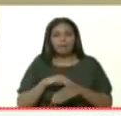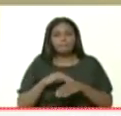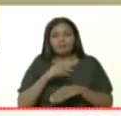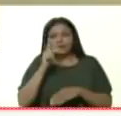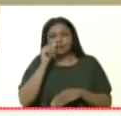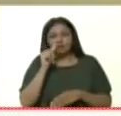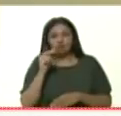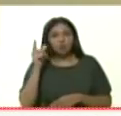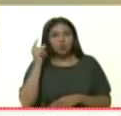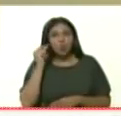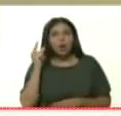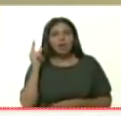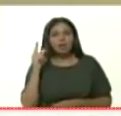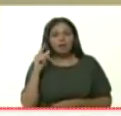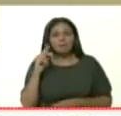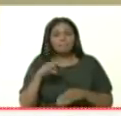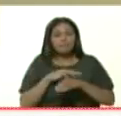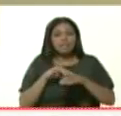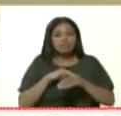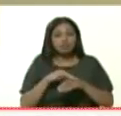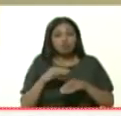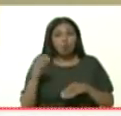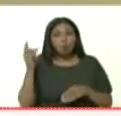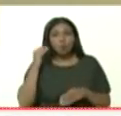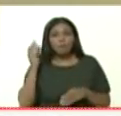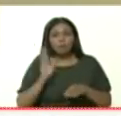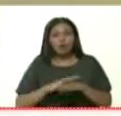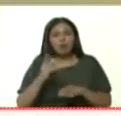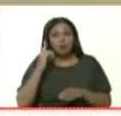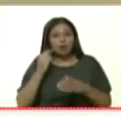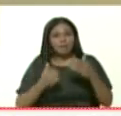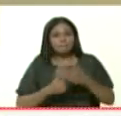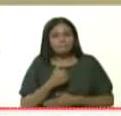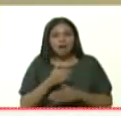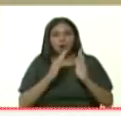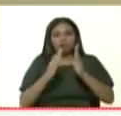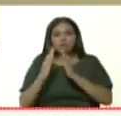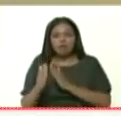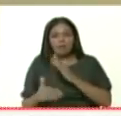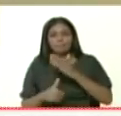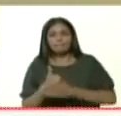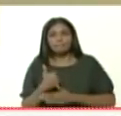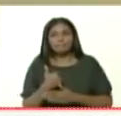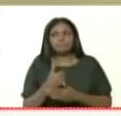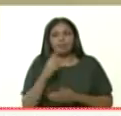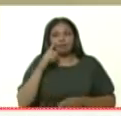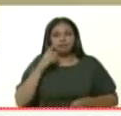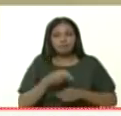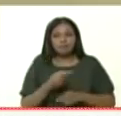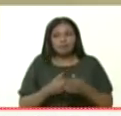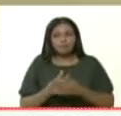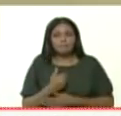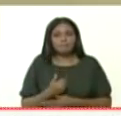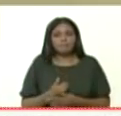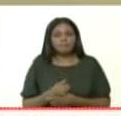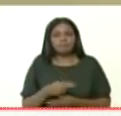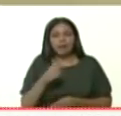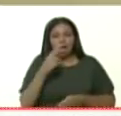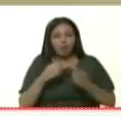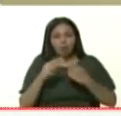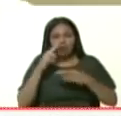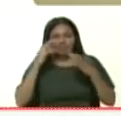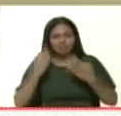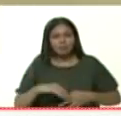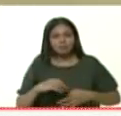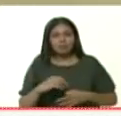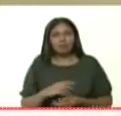fueran mujeres, porque la mujer es más disciplinada, es más ordenada, es más eficiente, es más honesta, lo